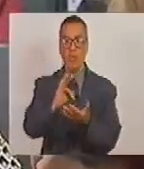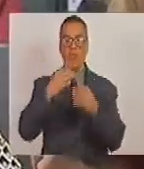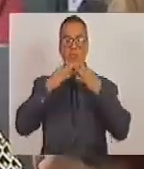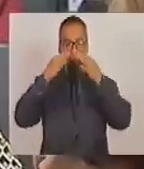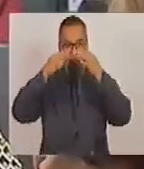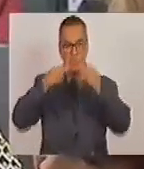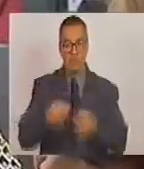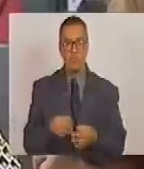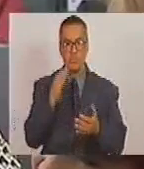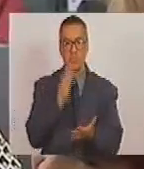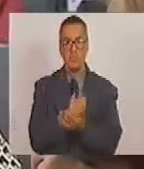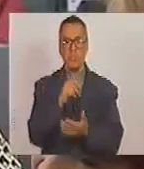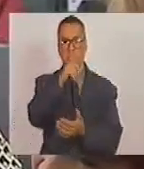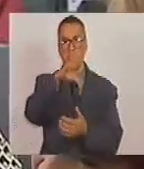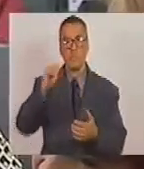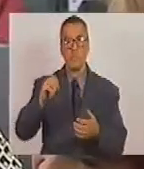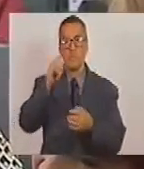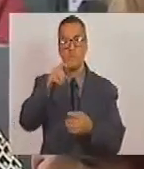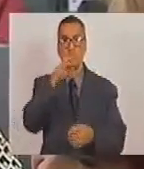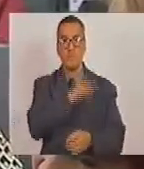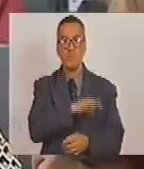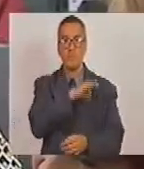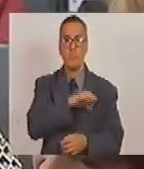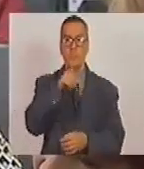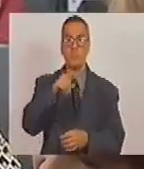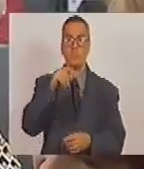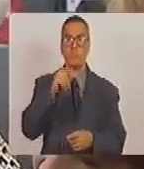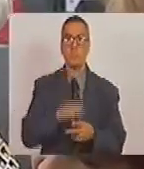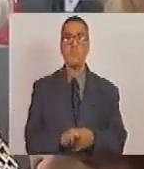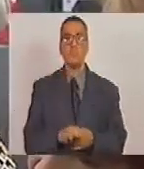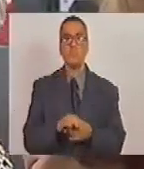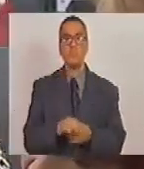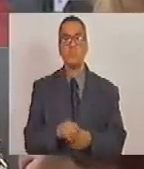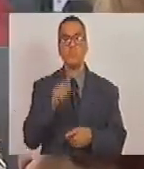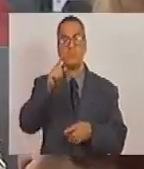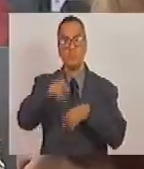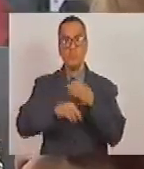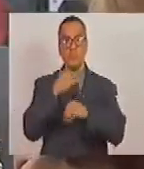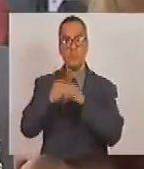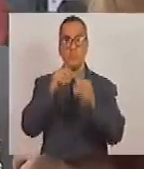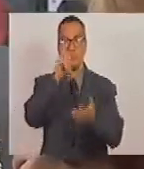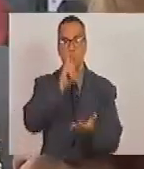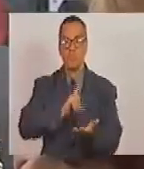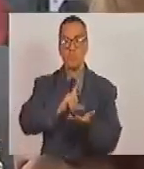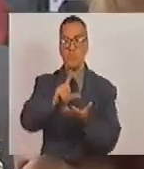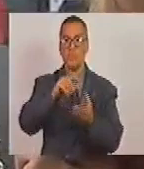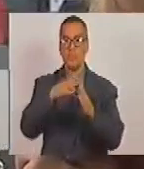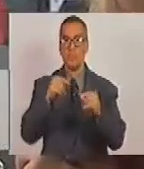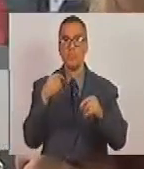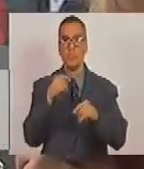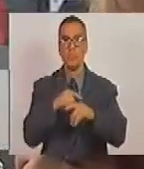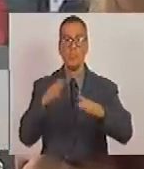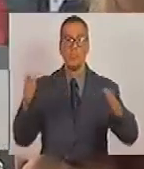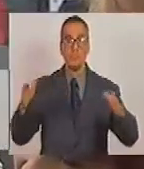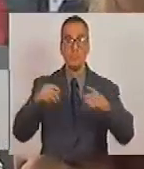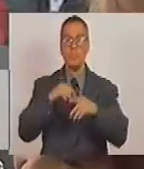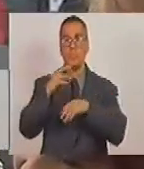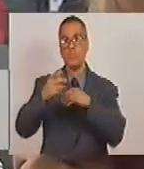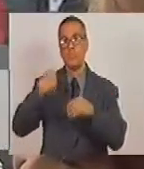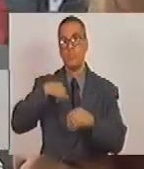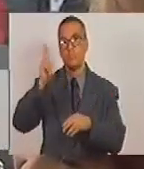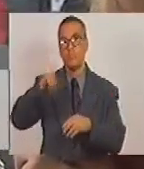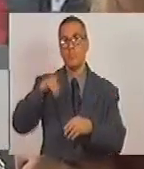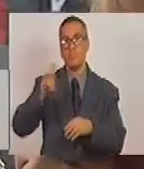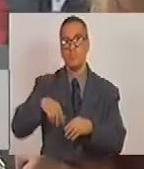verdad, 100% socialista. Y así, con esa lealtad en su máxima expresión,